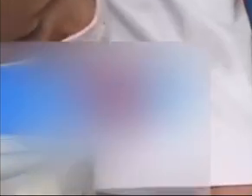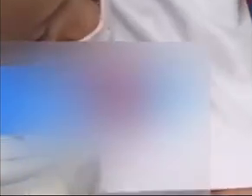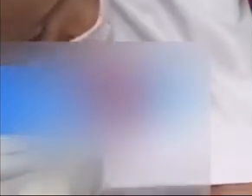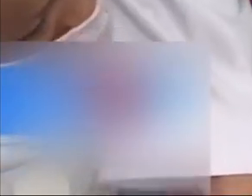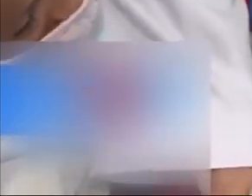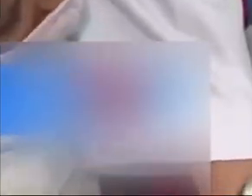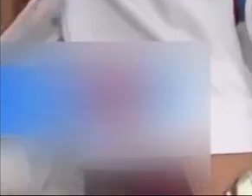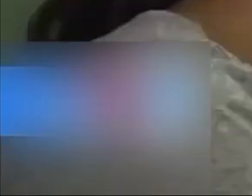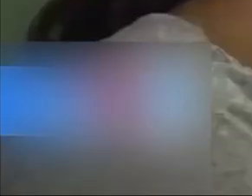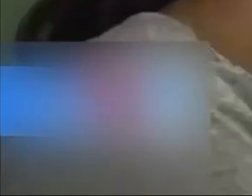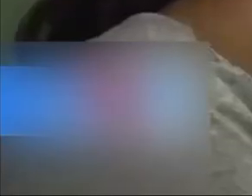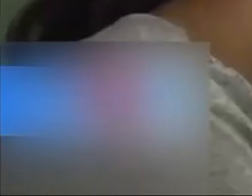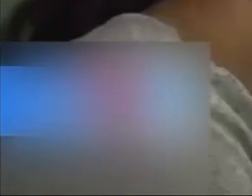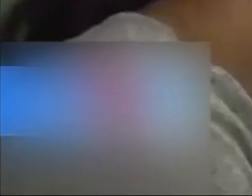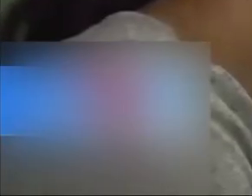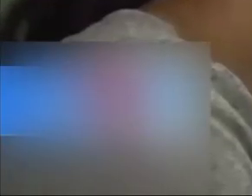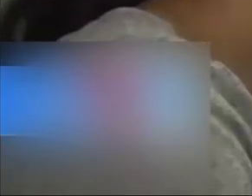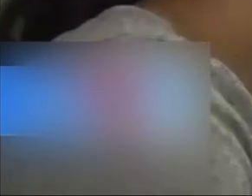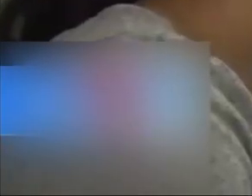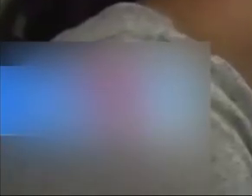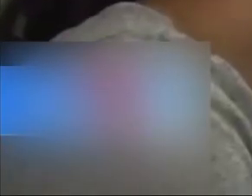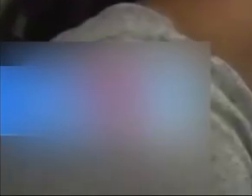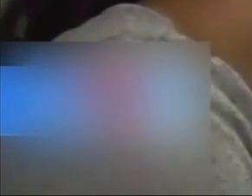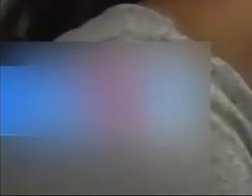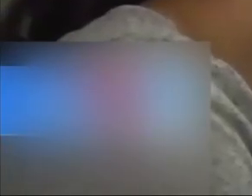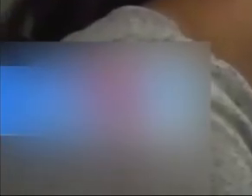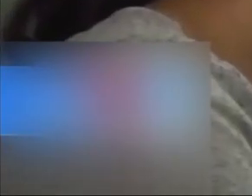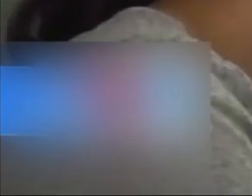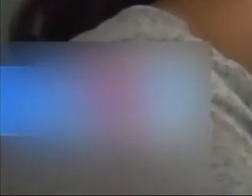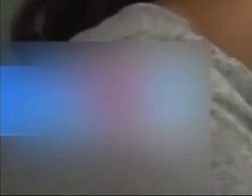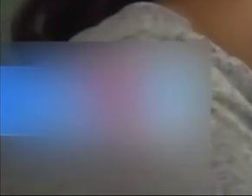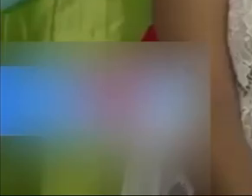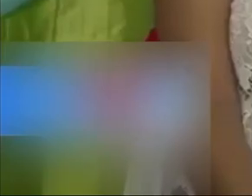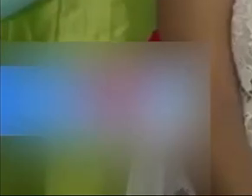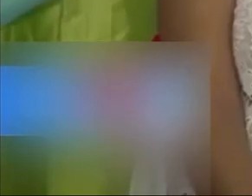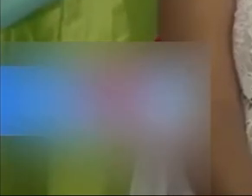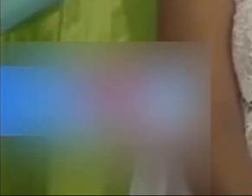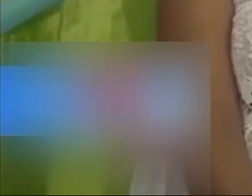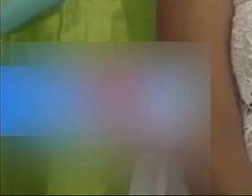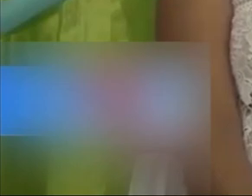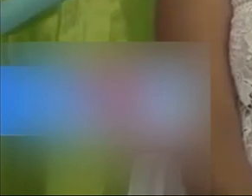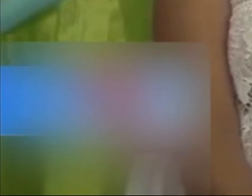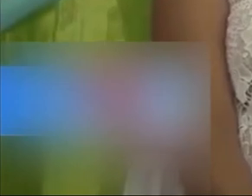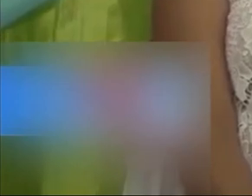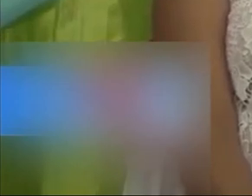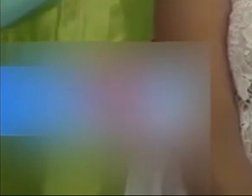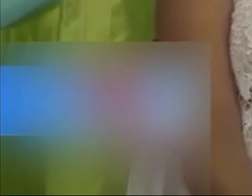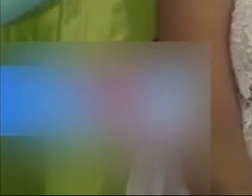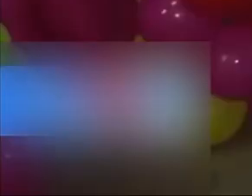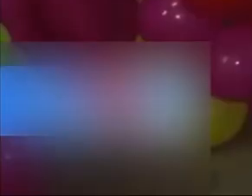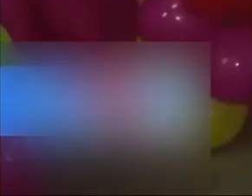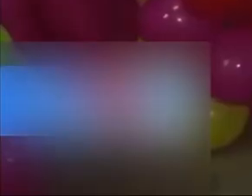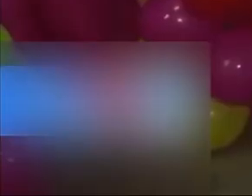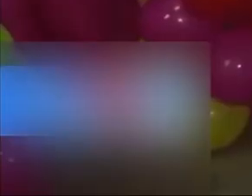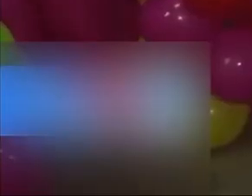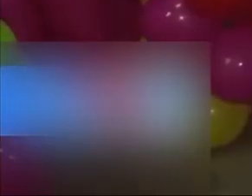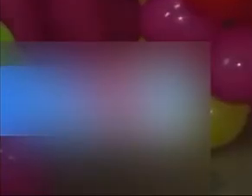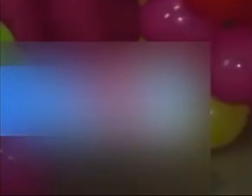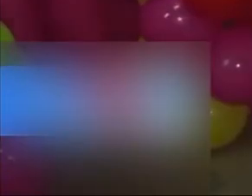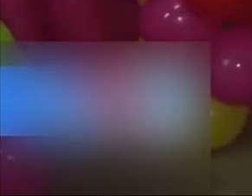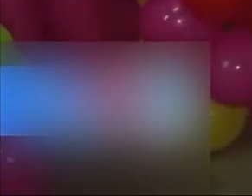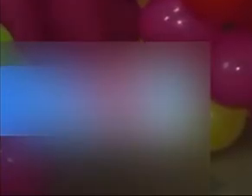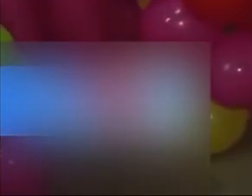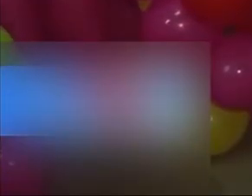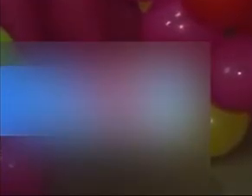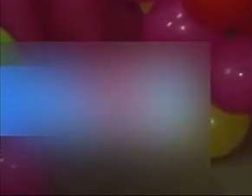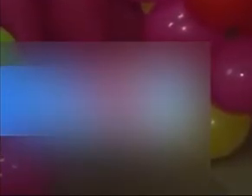de miocardio crisis hipertensivas y neumonías bacterianas pero continúan sin detallar el número de fallecidos